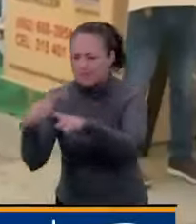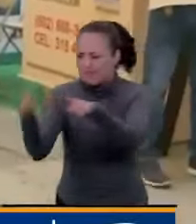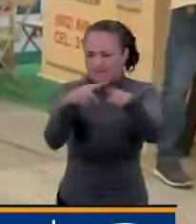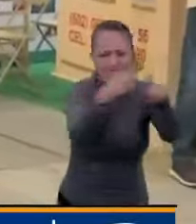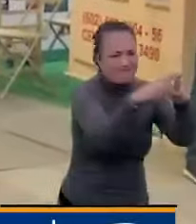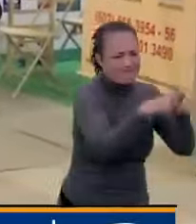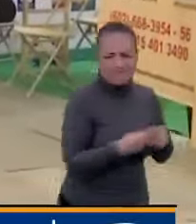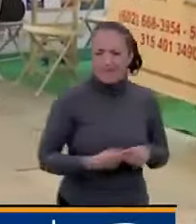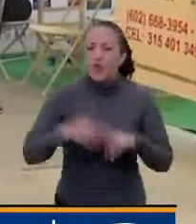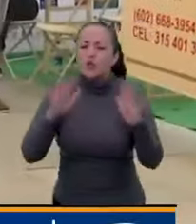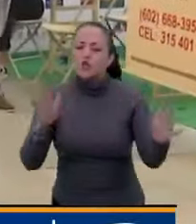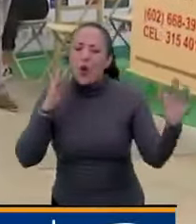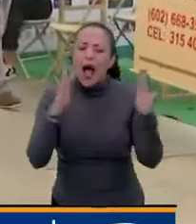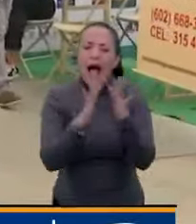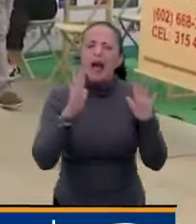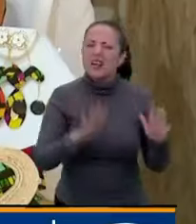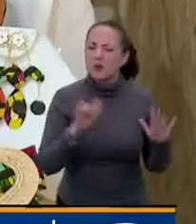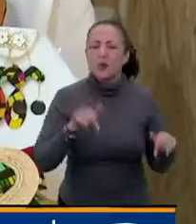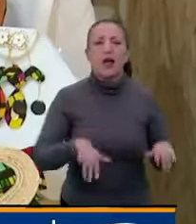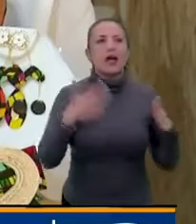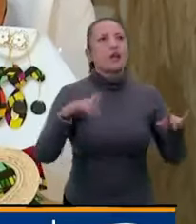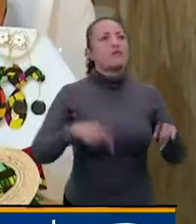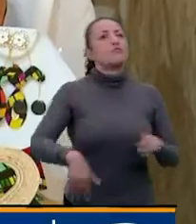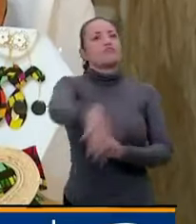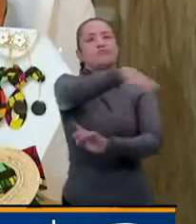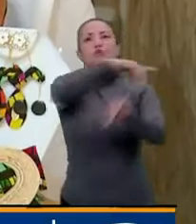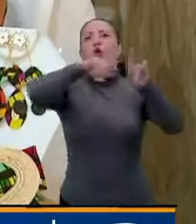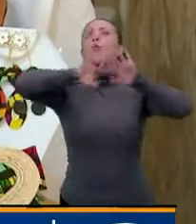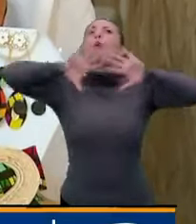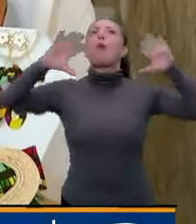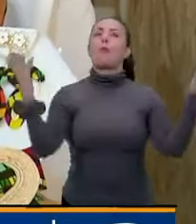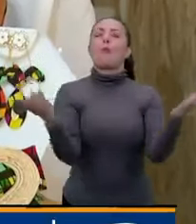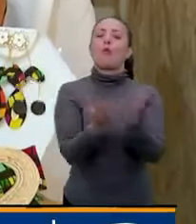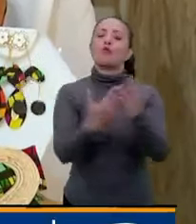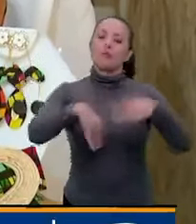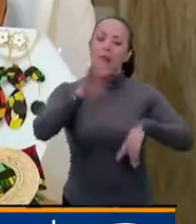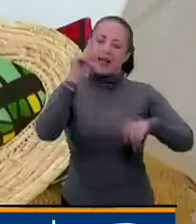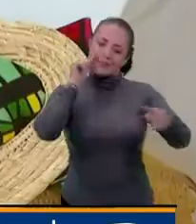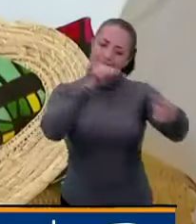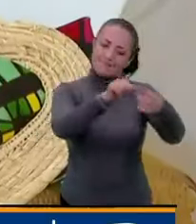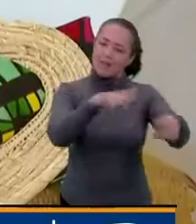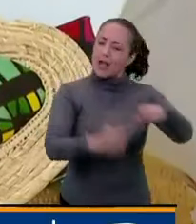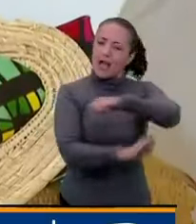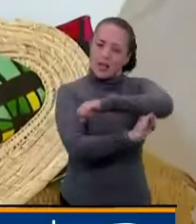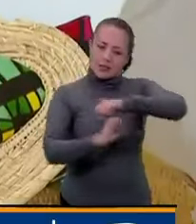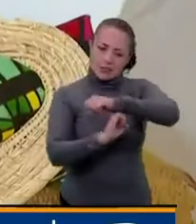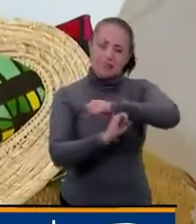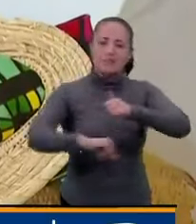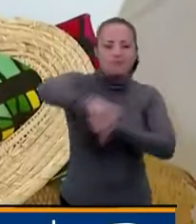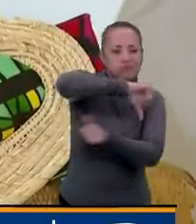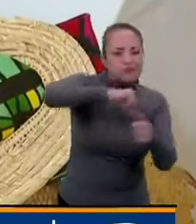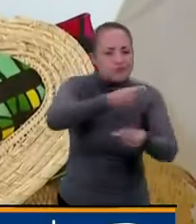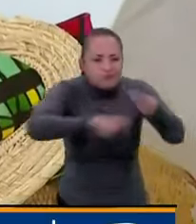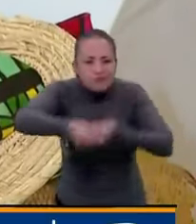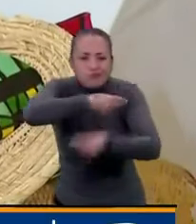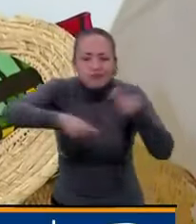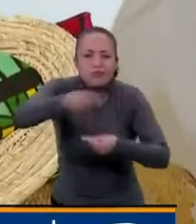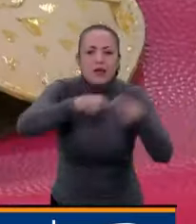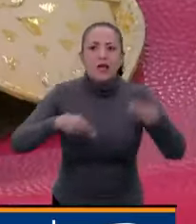lo que gira alrededor de un mundo, de un planeta más sostenible y que los emprendedores y también los empresarios, porque aquí también